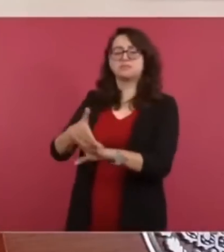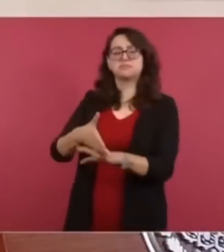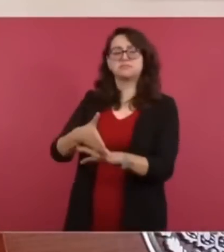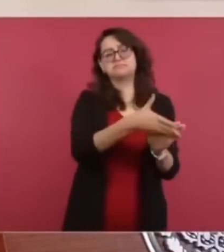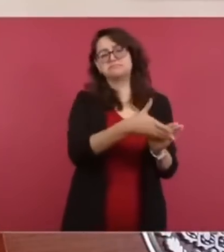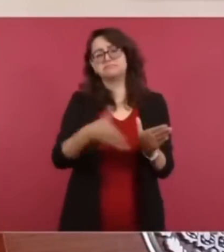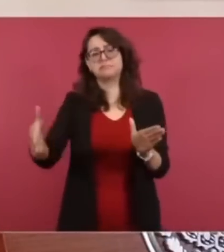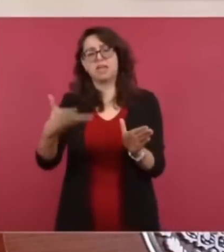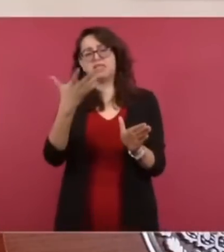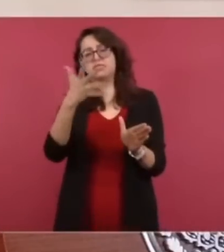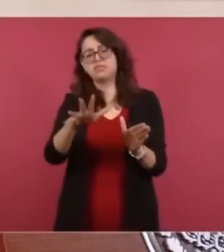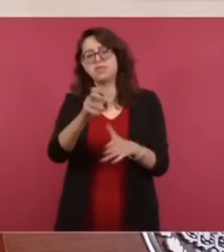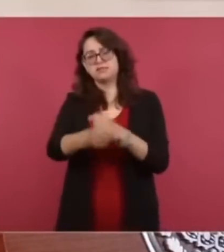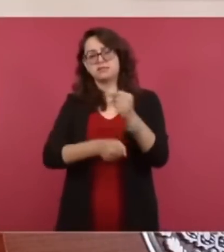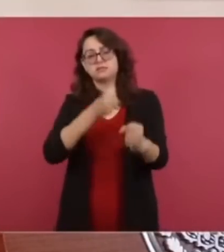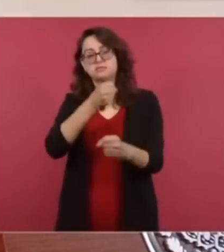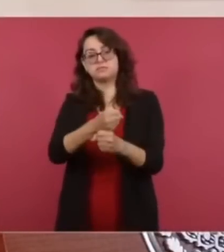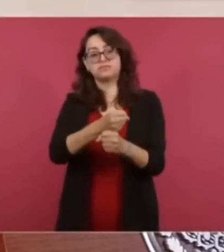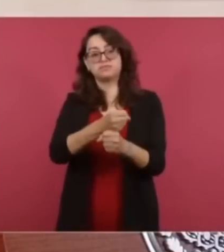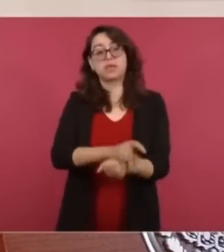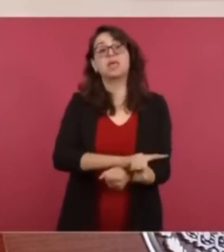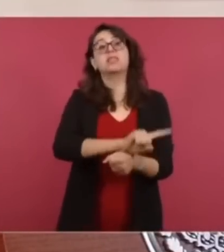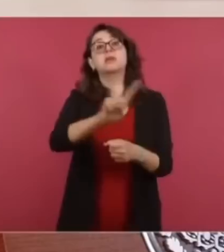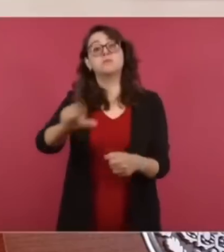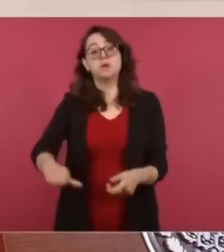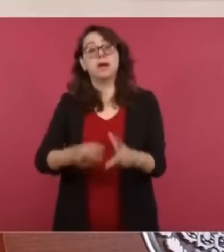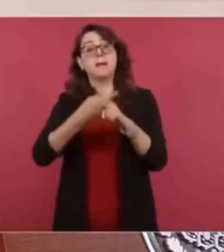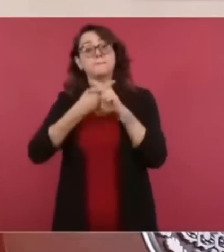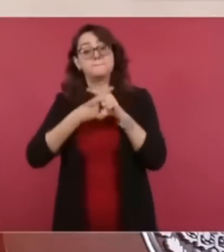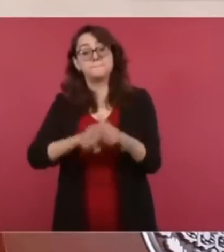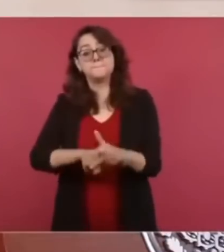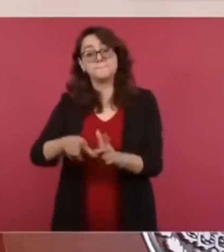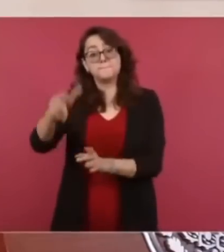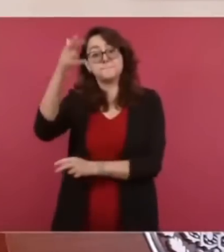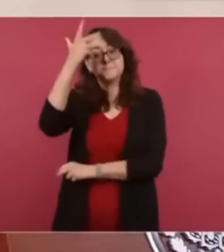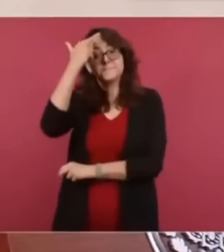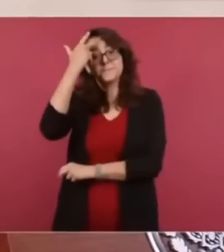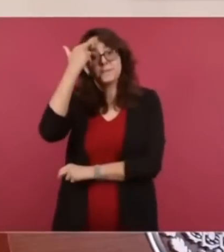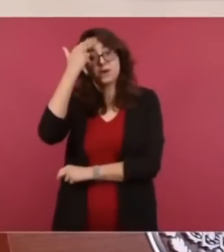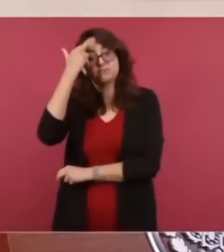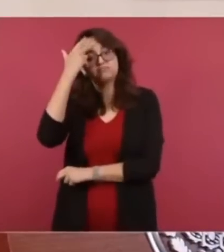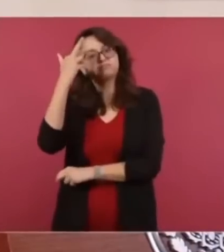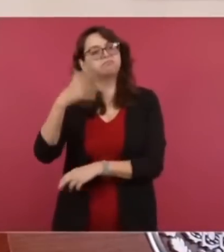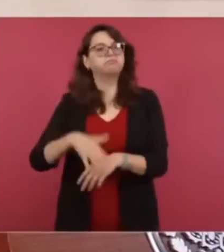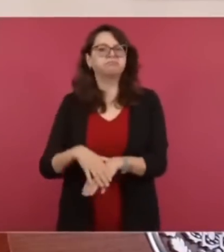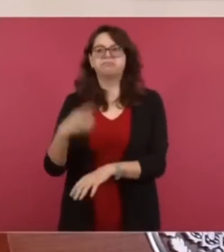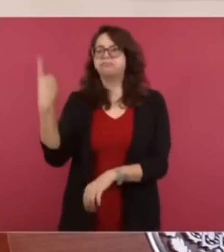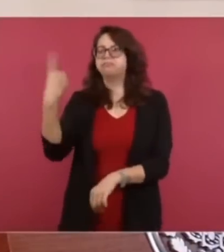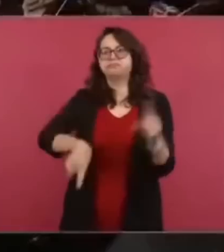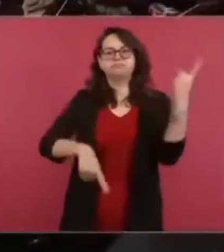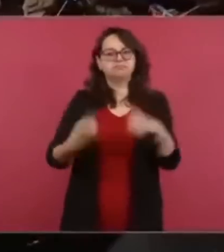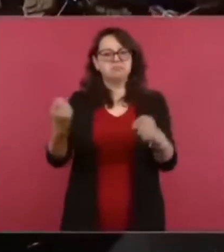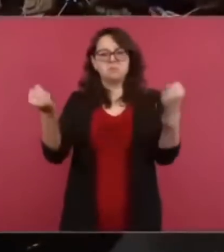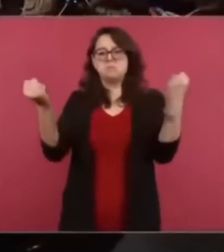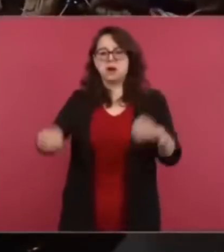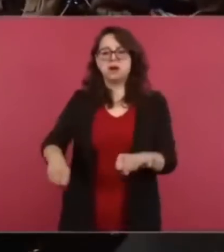Luego, imagínense en el Porfiriato, si se iban a oponer,